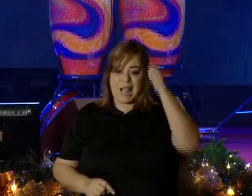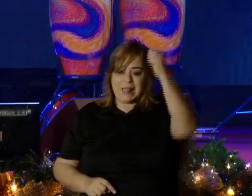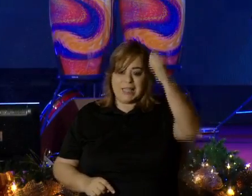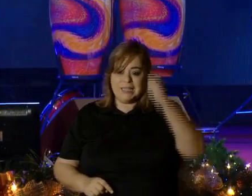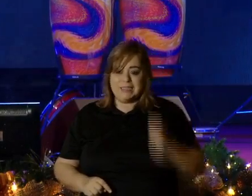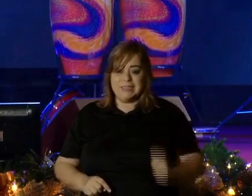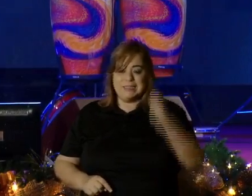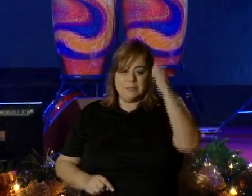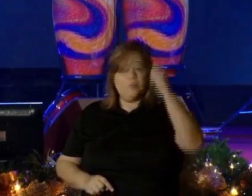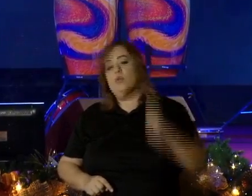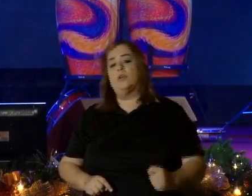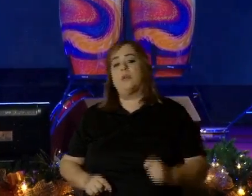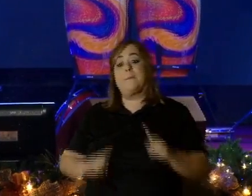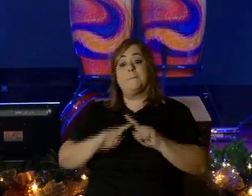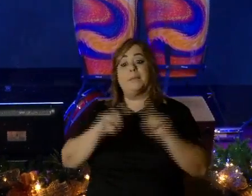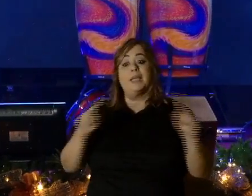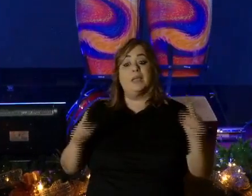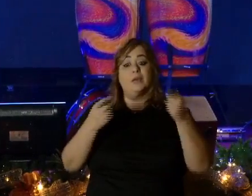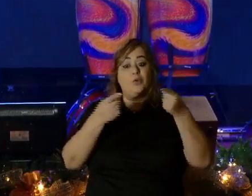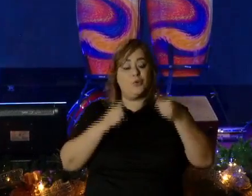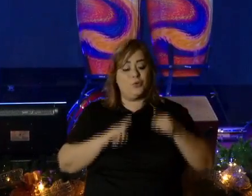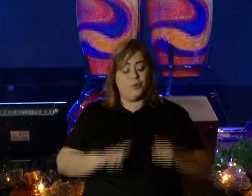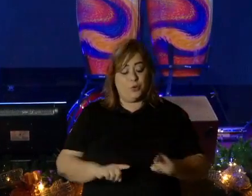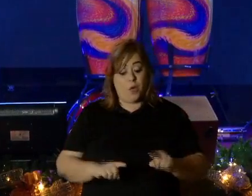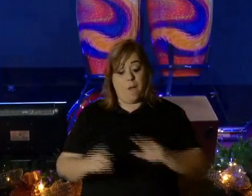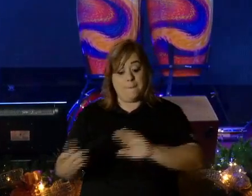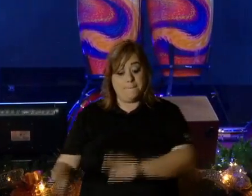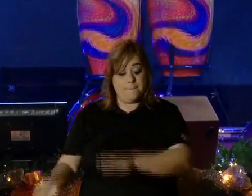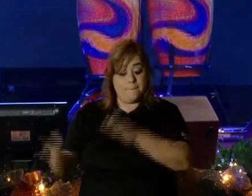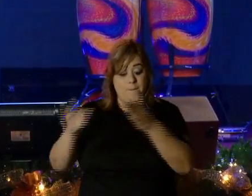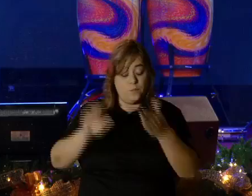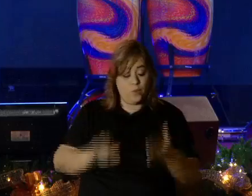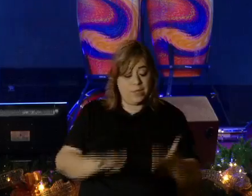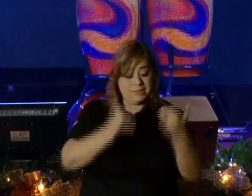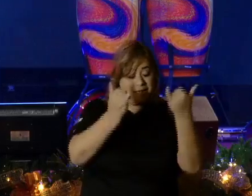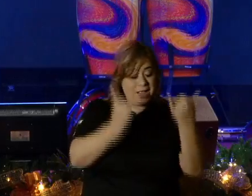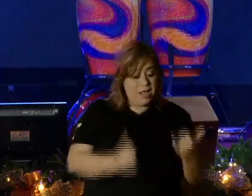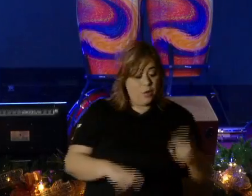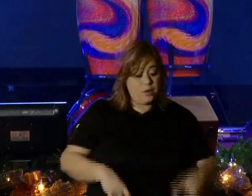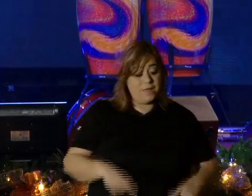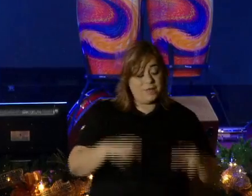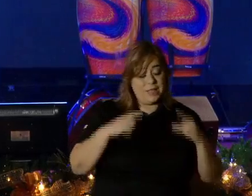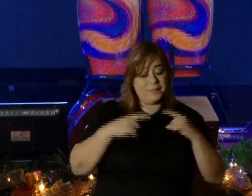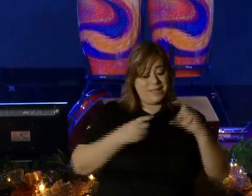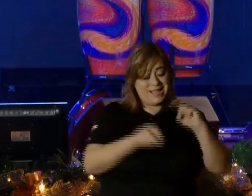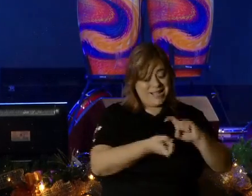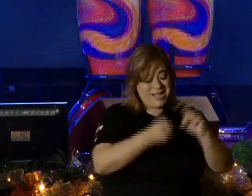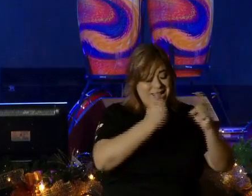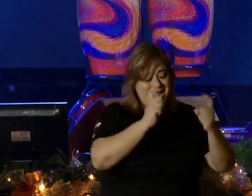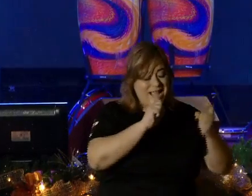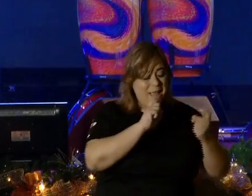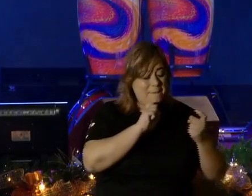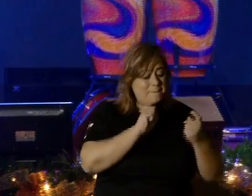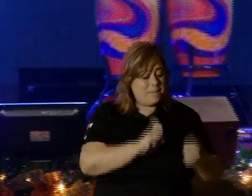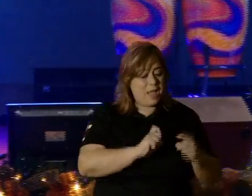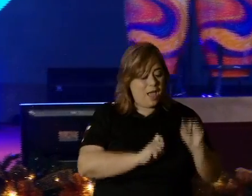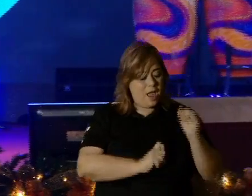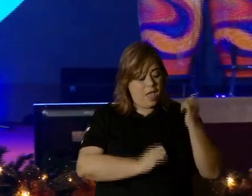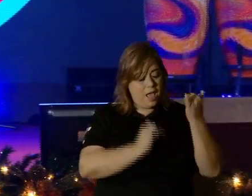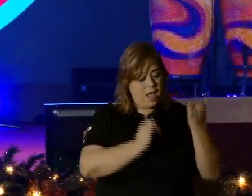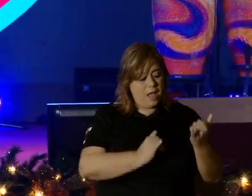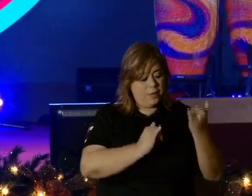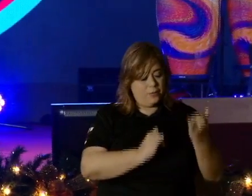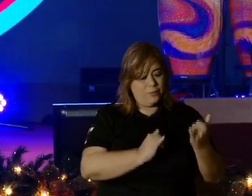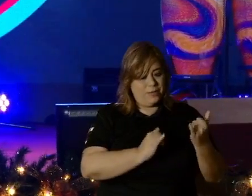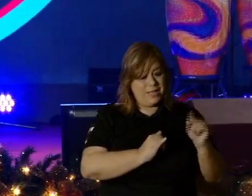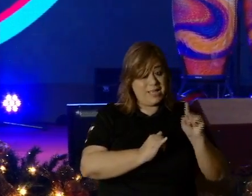Ellos solamente lo recibían, pero iba a pasar algo de muerte a vida que iba trascendentemente a cambiar esa inmovilidad, esa